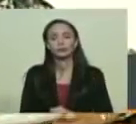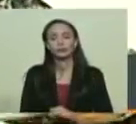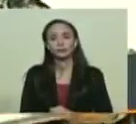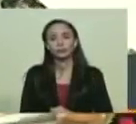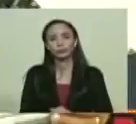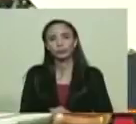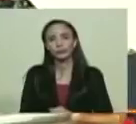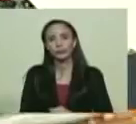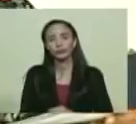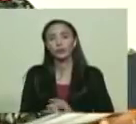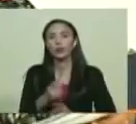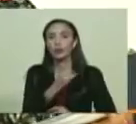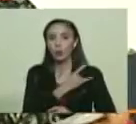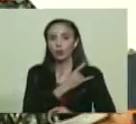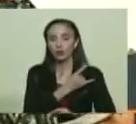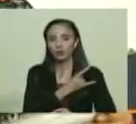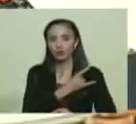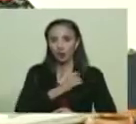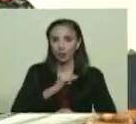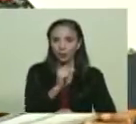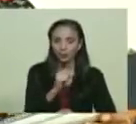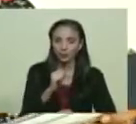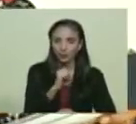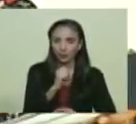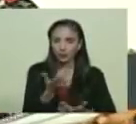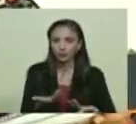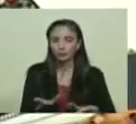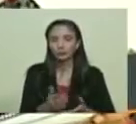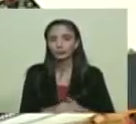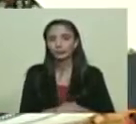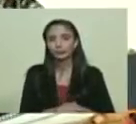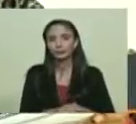La Universidad Experimental de la Seguridad